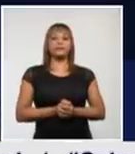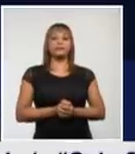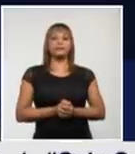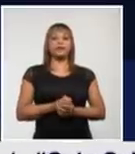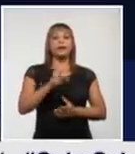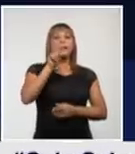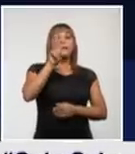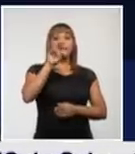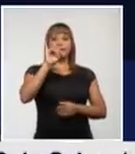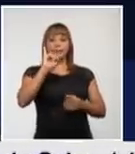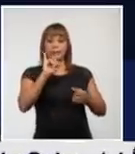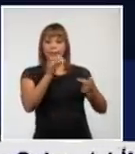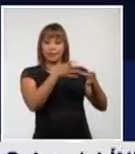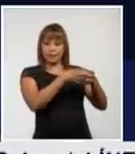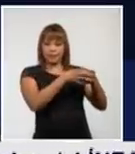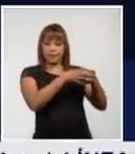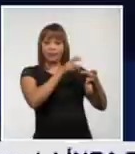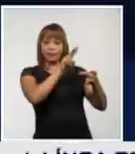26 de los 29,